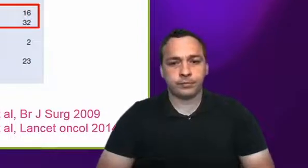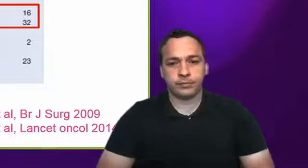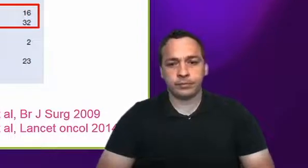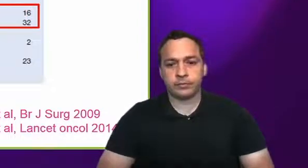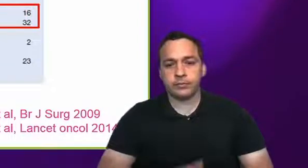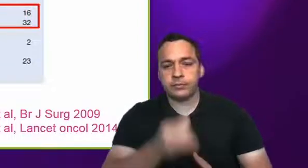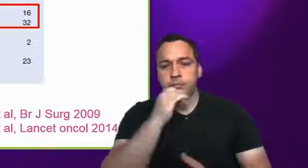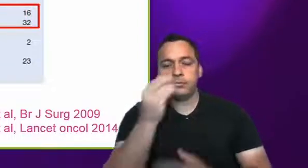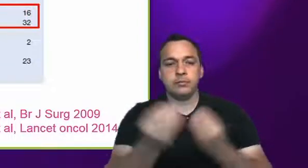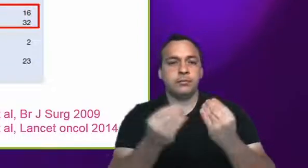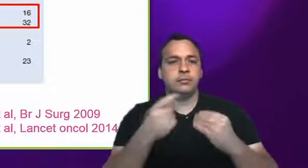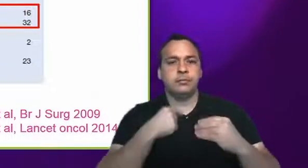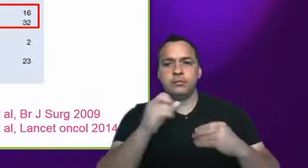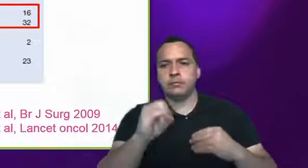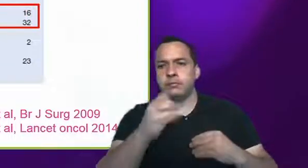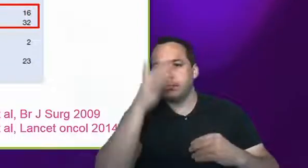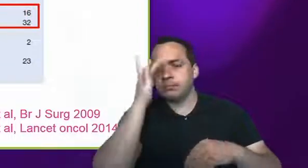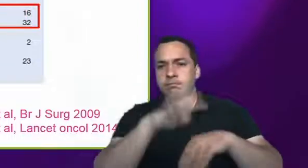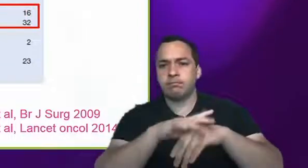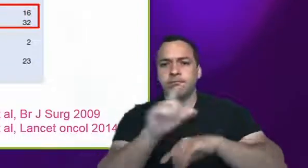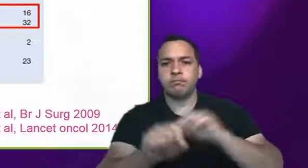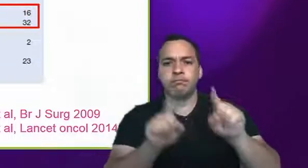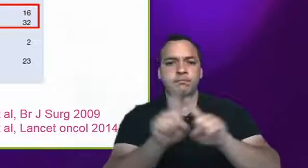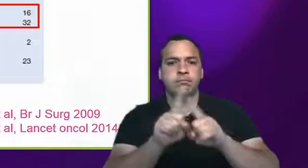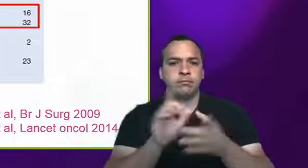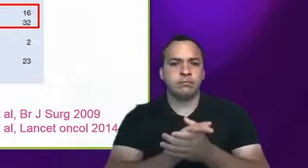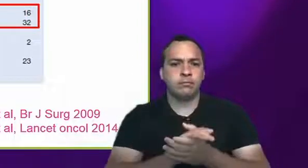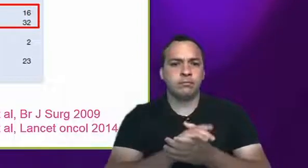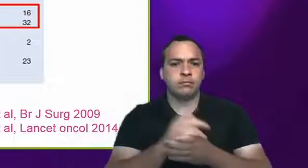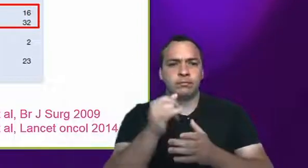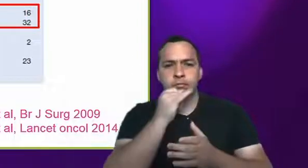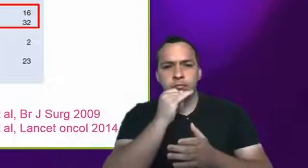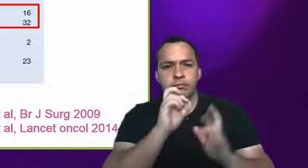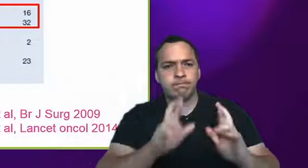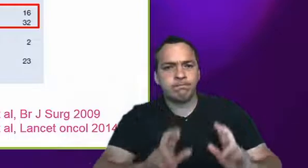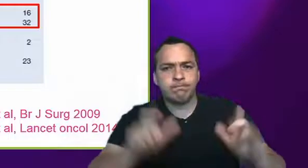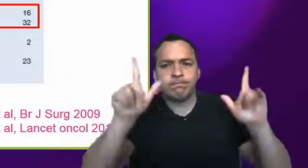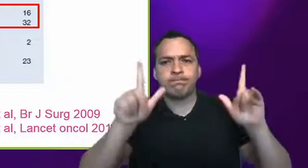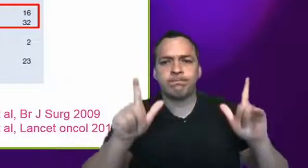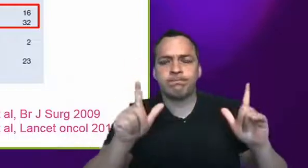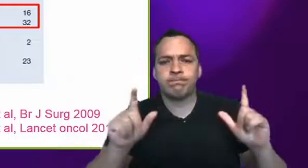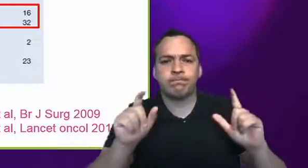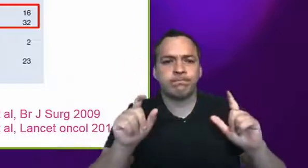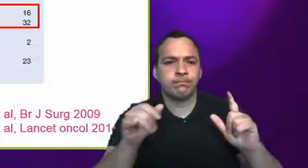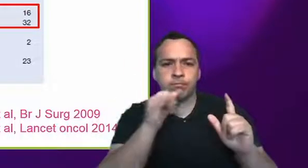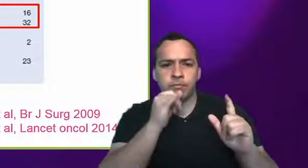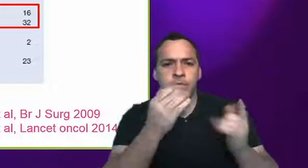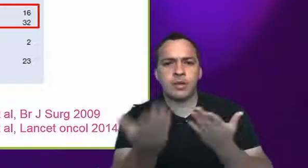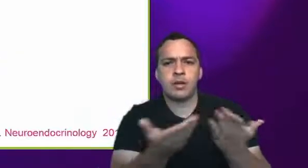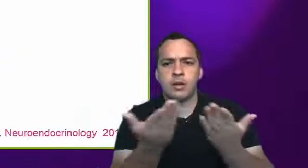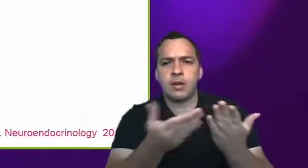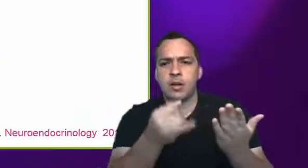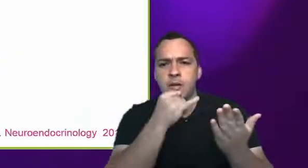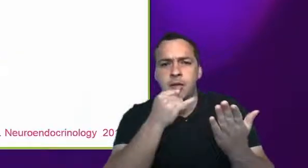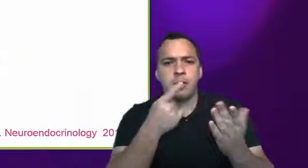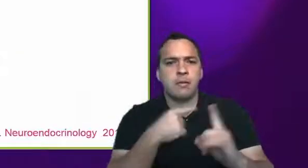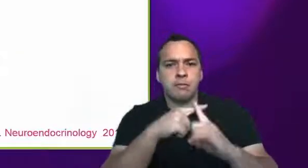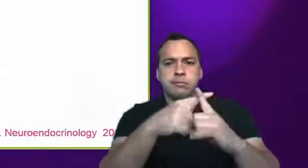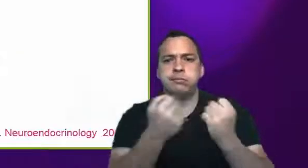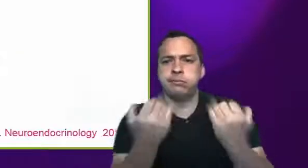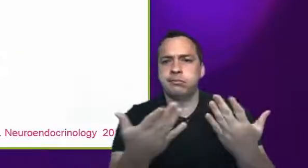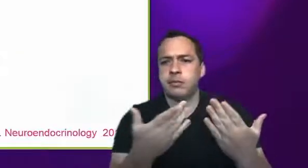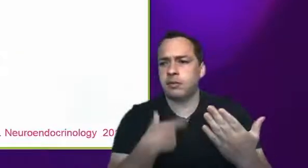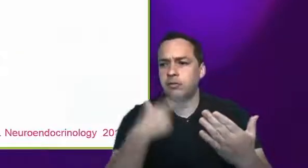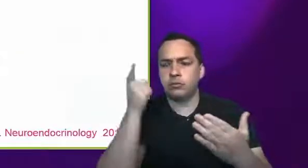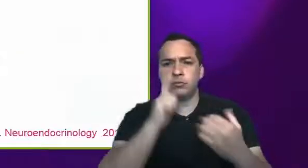con una malatía, con una enfermedad multifocal a la que podemos darle un beneficio superior.